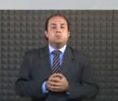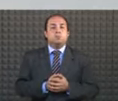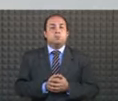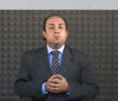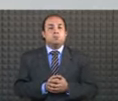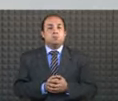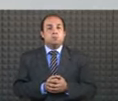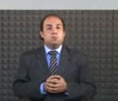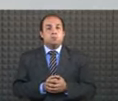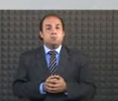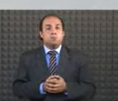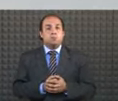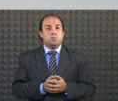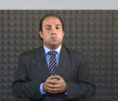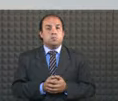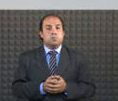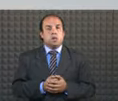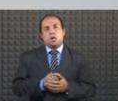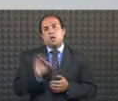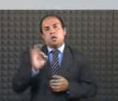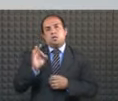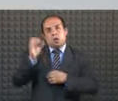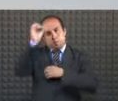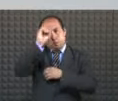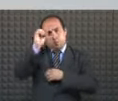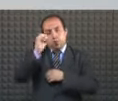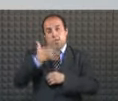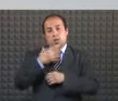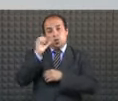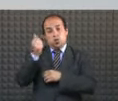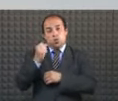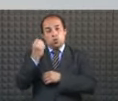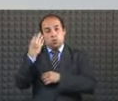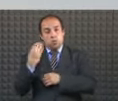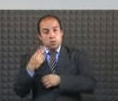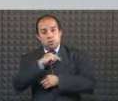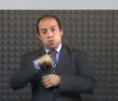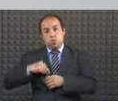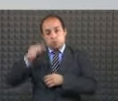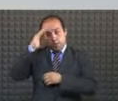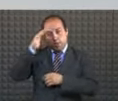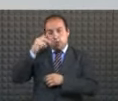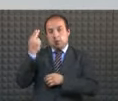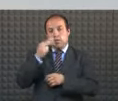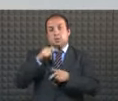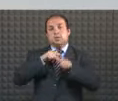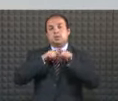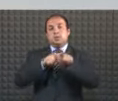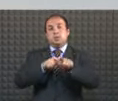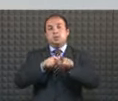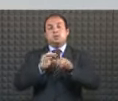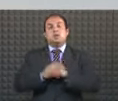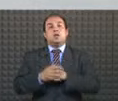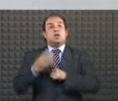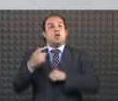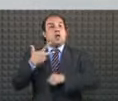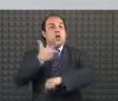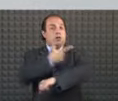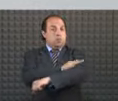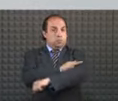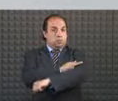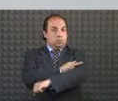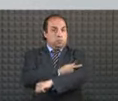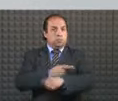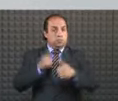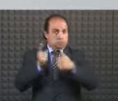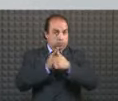cuando la opinión tuviera que ver con otros semáforos, nosotros creemos que debemos mantener la vacunación por